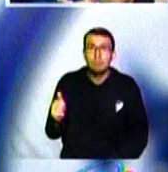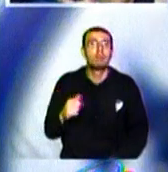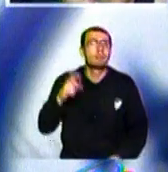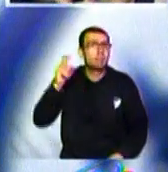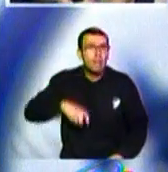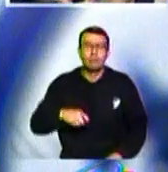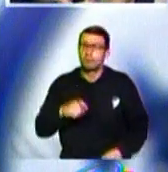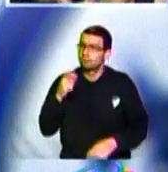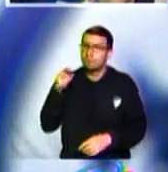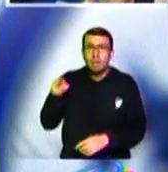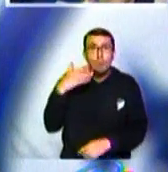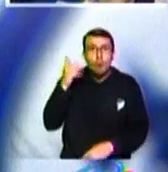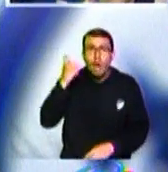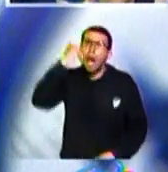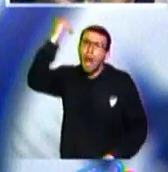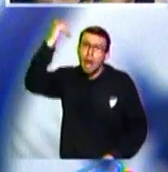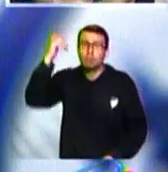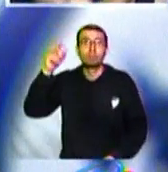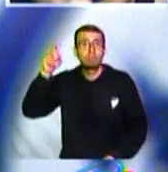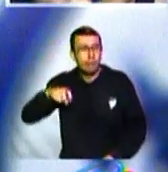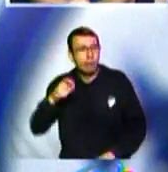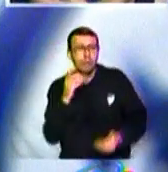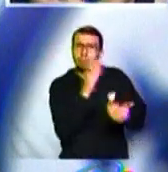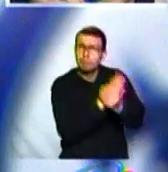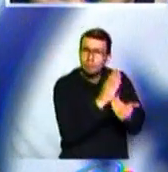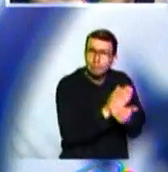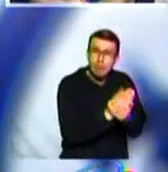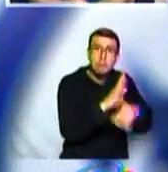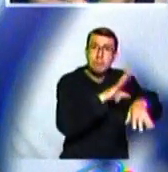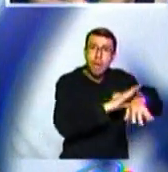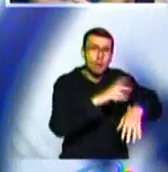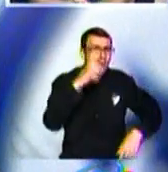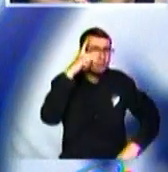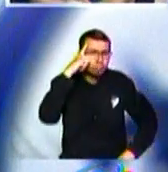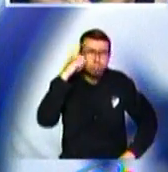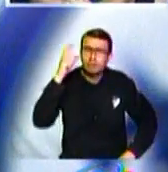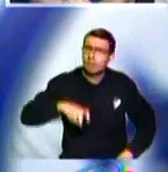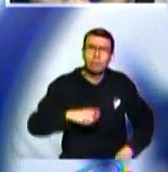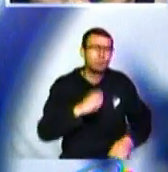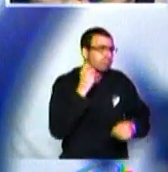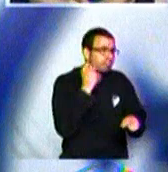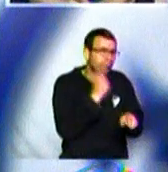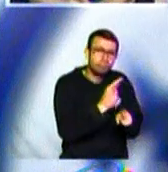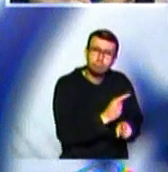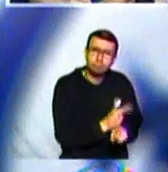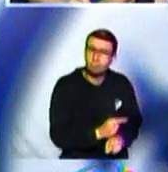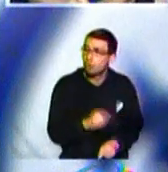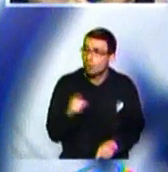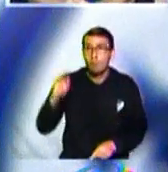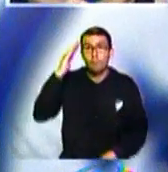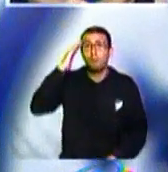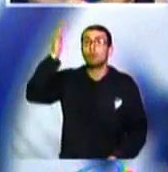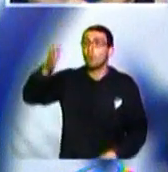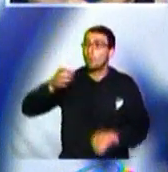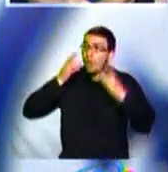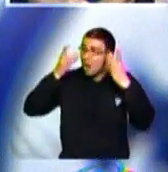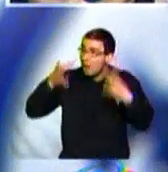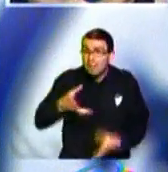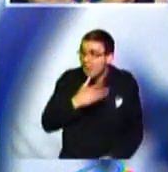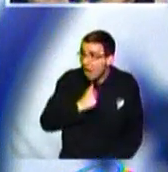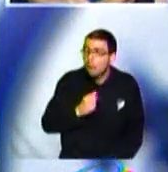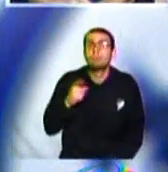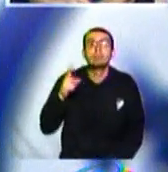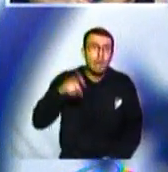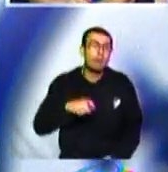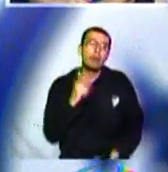su colposcopia y su ecografía transvaginal si no queremos tener errores graves.